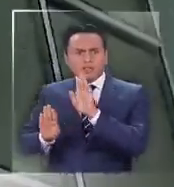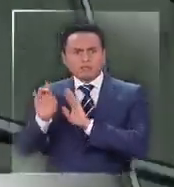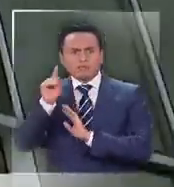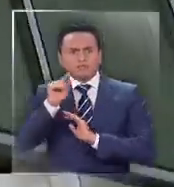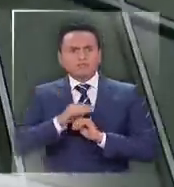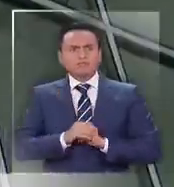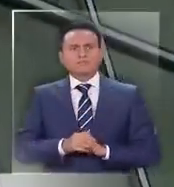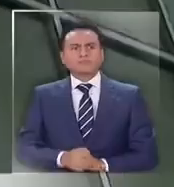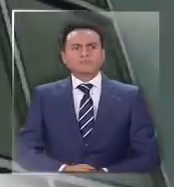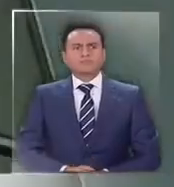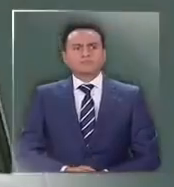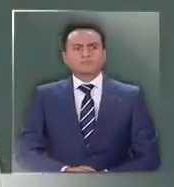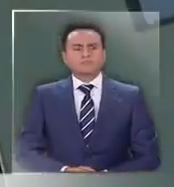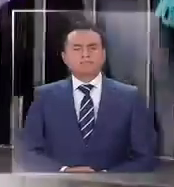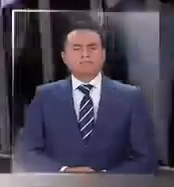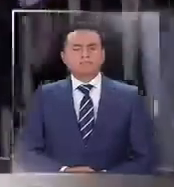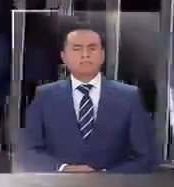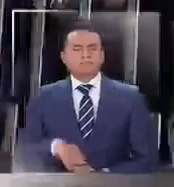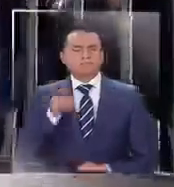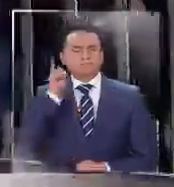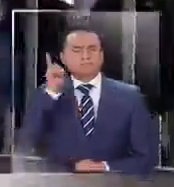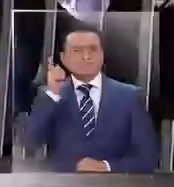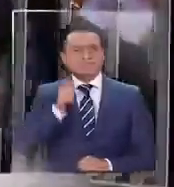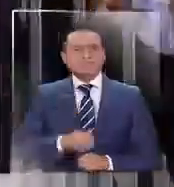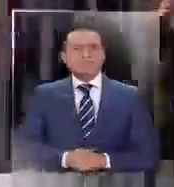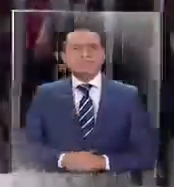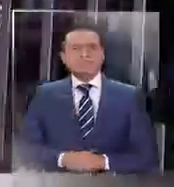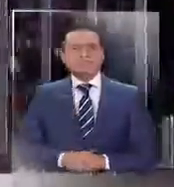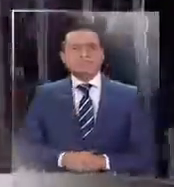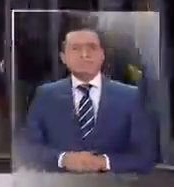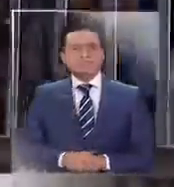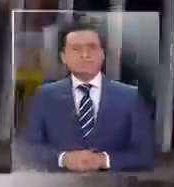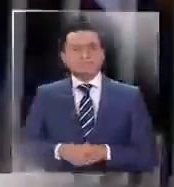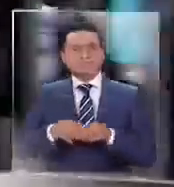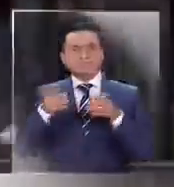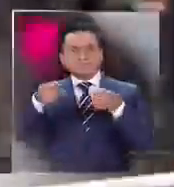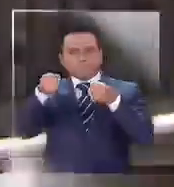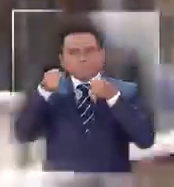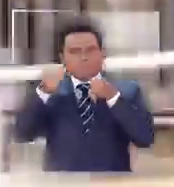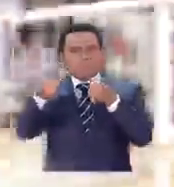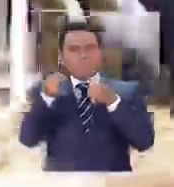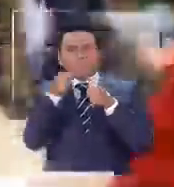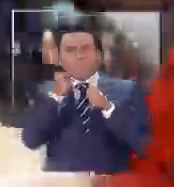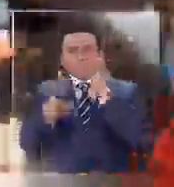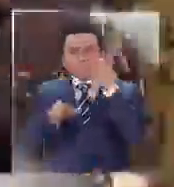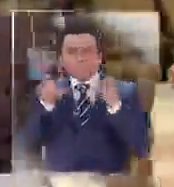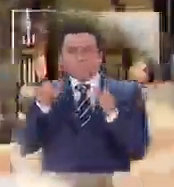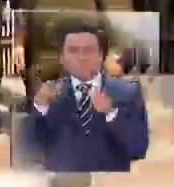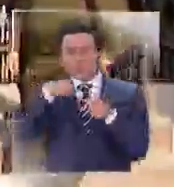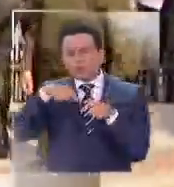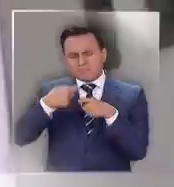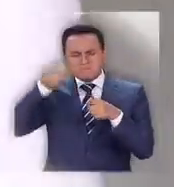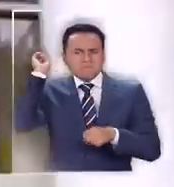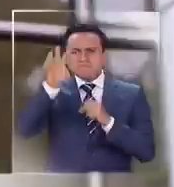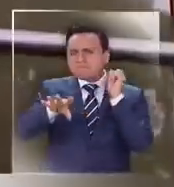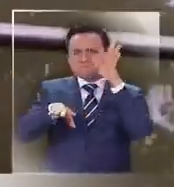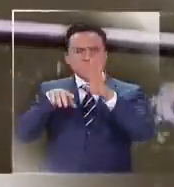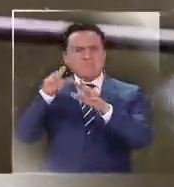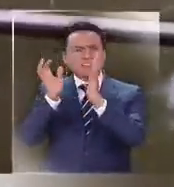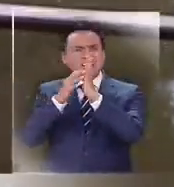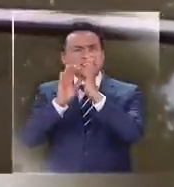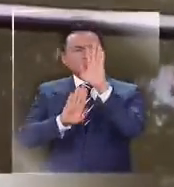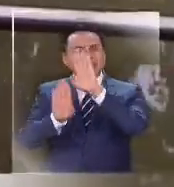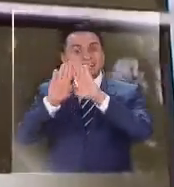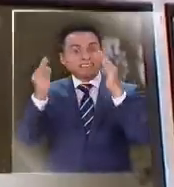Ah, Mientras afuera seguían apedreando los ventanales que